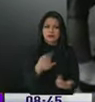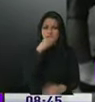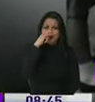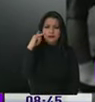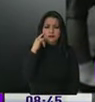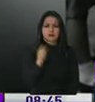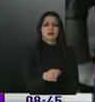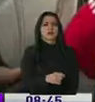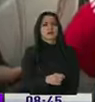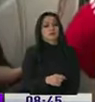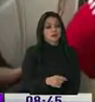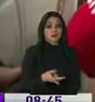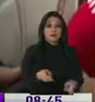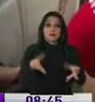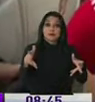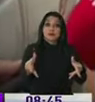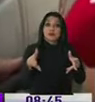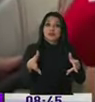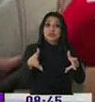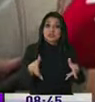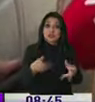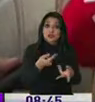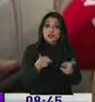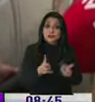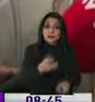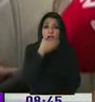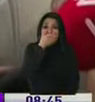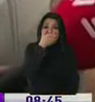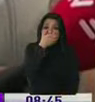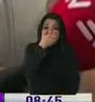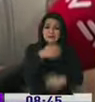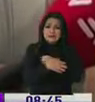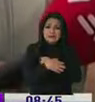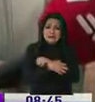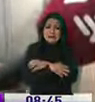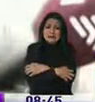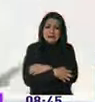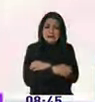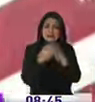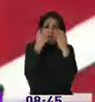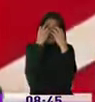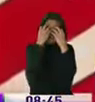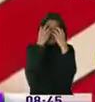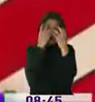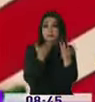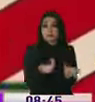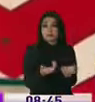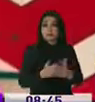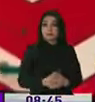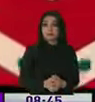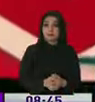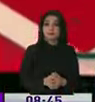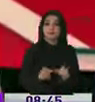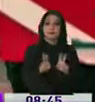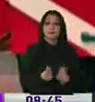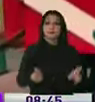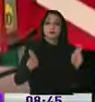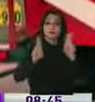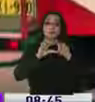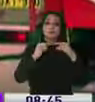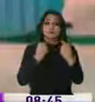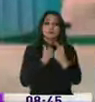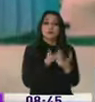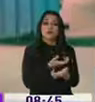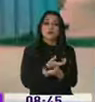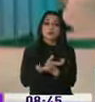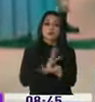Hay una maestra que ella estuvo ingresada con oxígeno, enronchada, con los ojos hinchados. Al sitio llegaron unidades del Cuerpo de Bomberos y